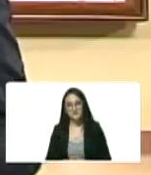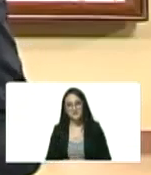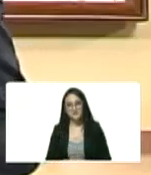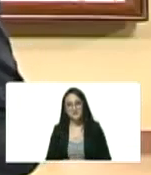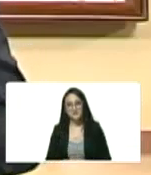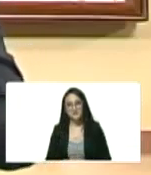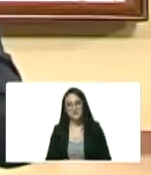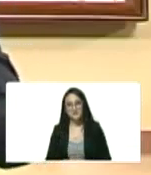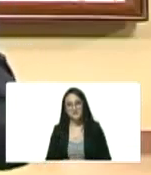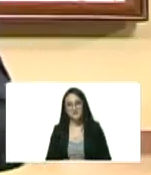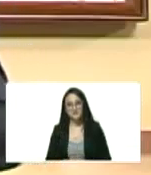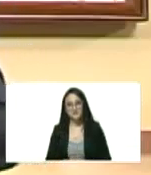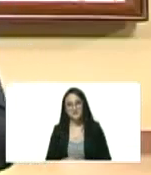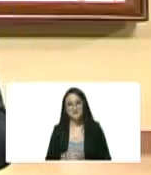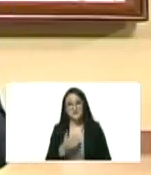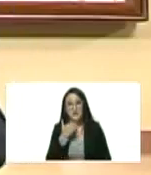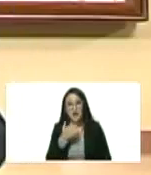Si algo yo pudiera